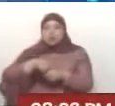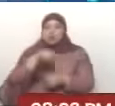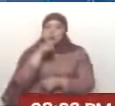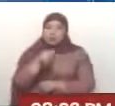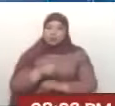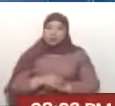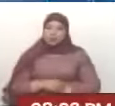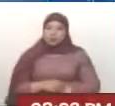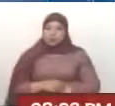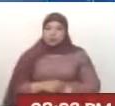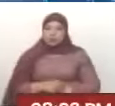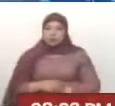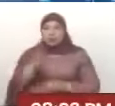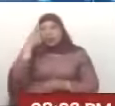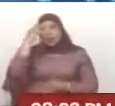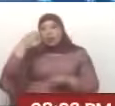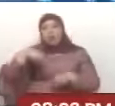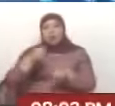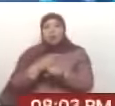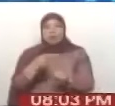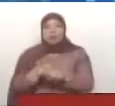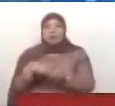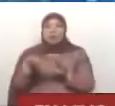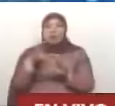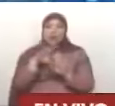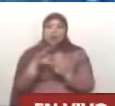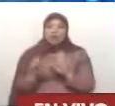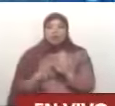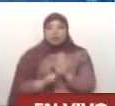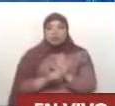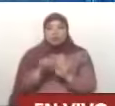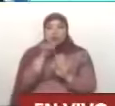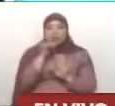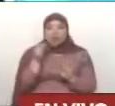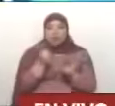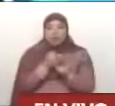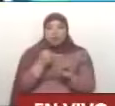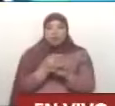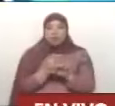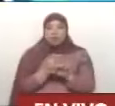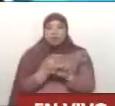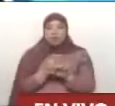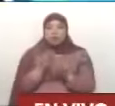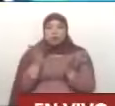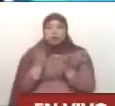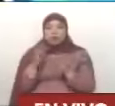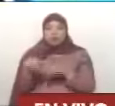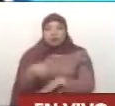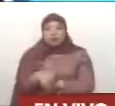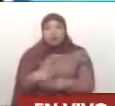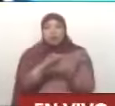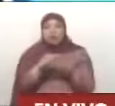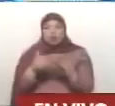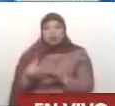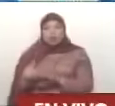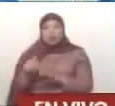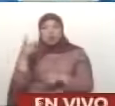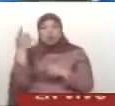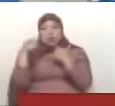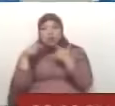arriba. De acuerdo a los estatutos, a la constitución, la metódica de abajo hacia arriba, bienes de la calle, comunidad,